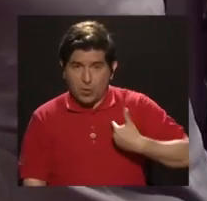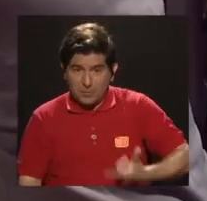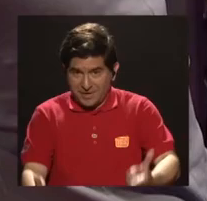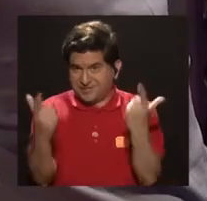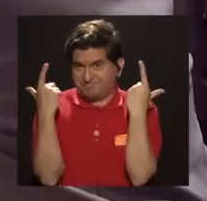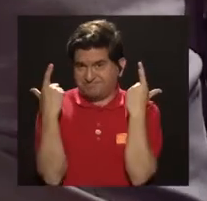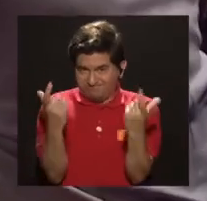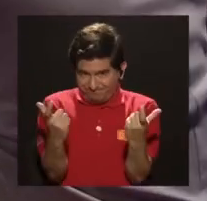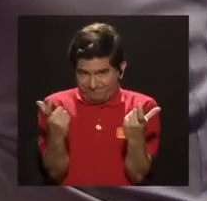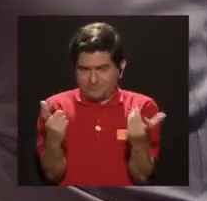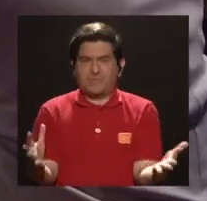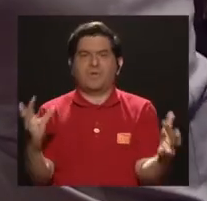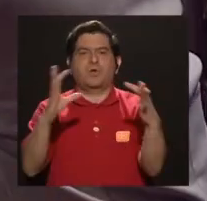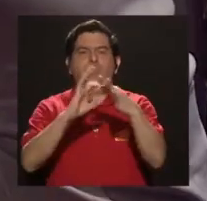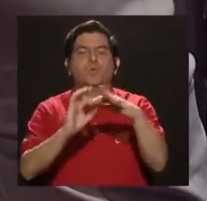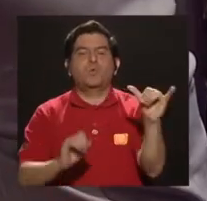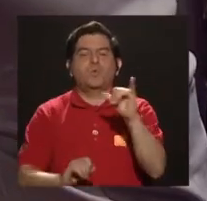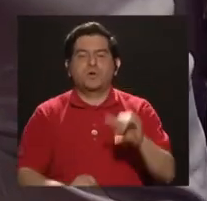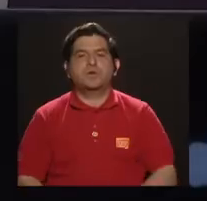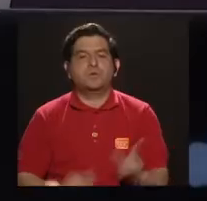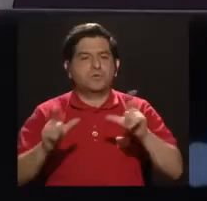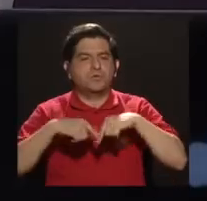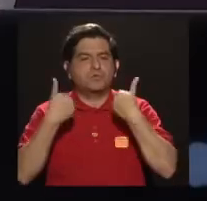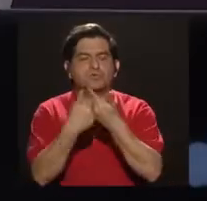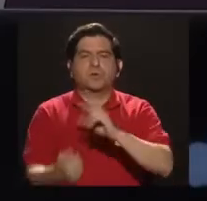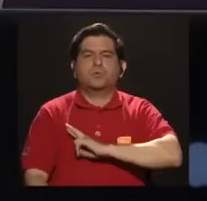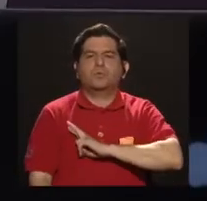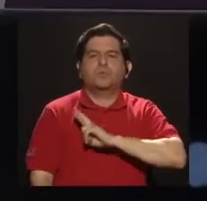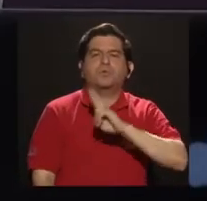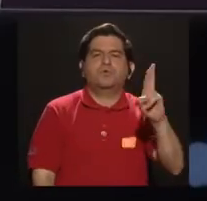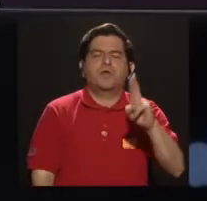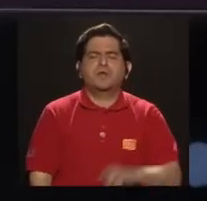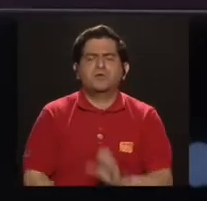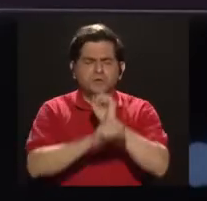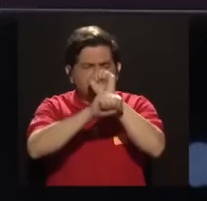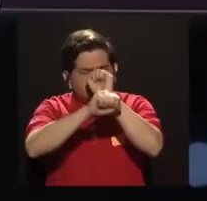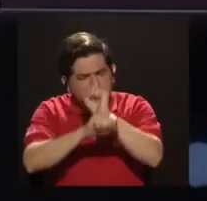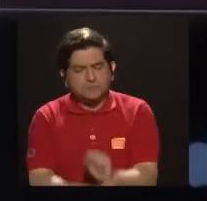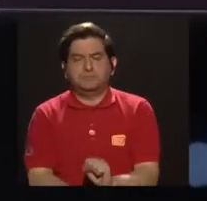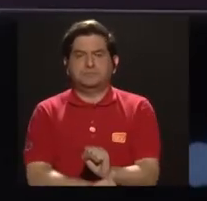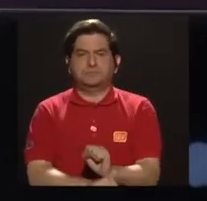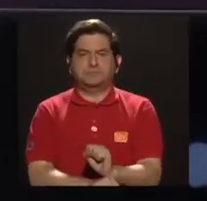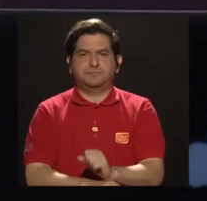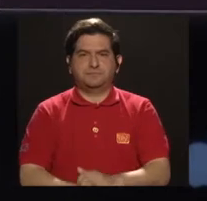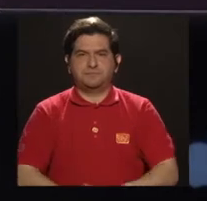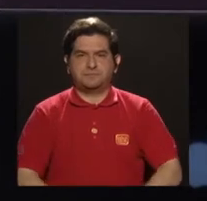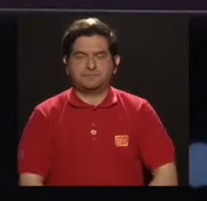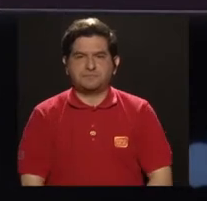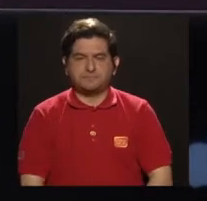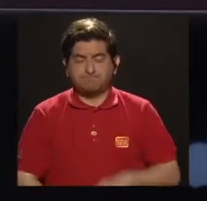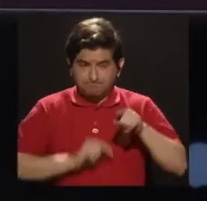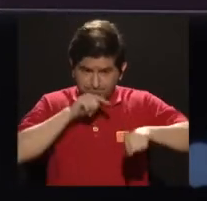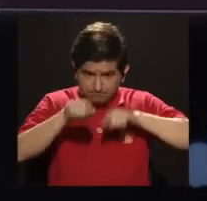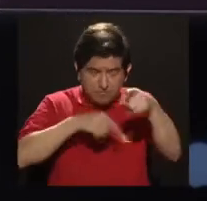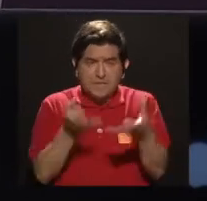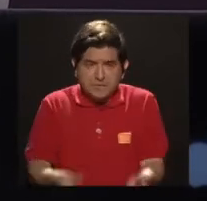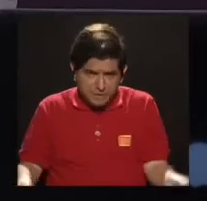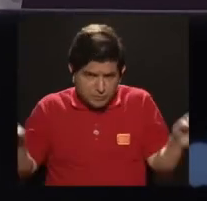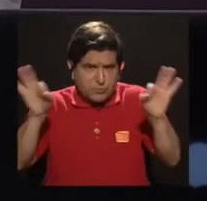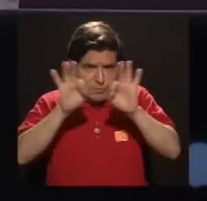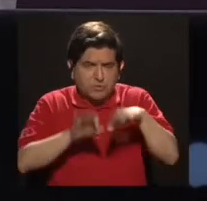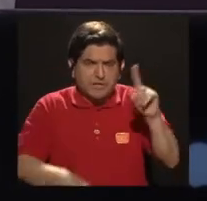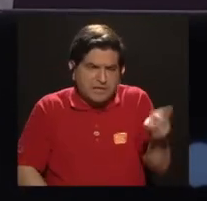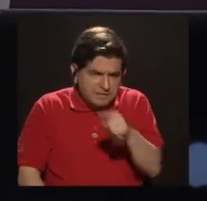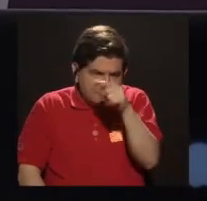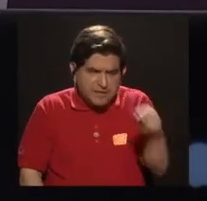y vinculados también a sectores religiosos conservadores hay críticas importantes como